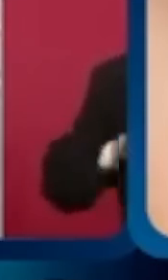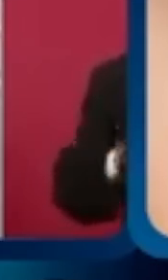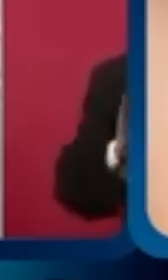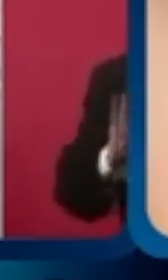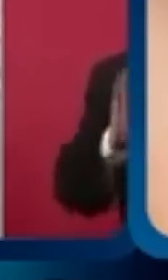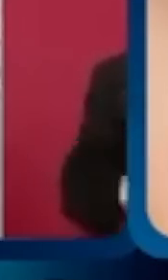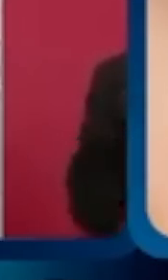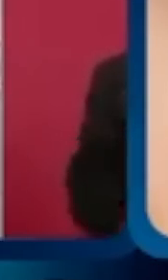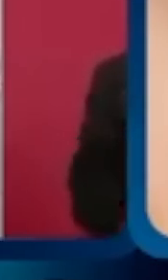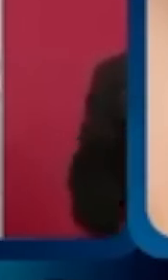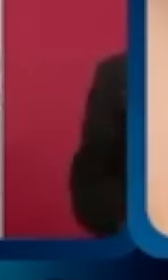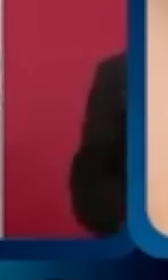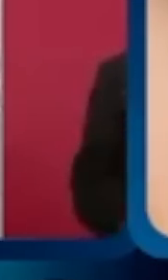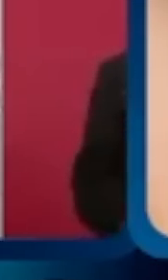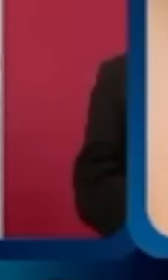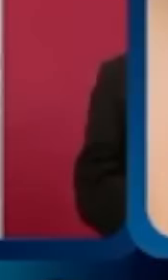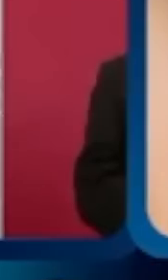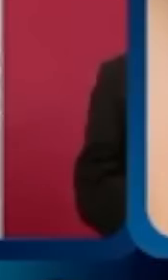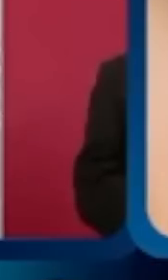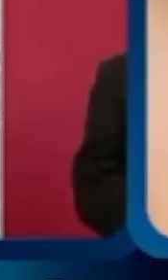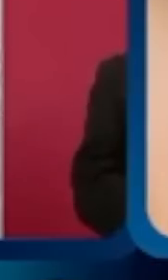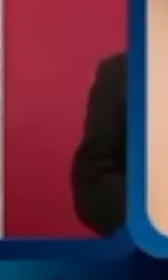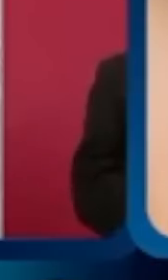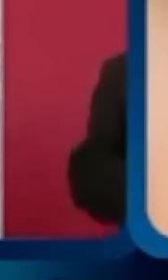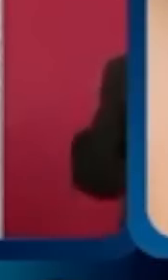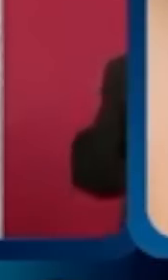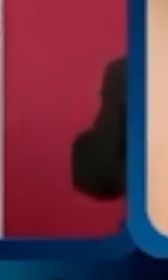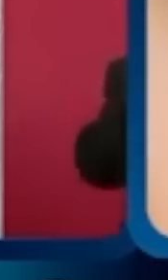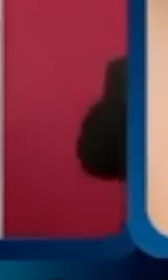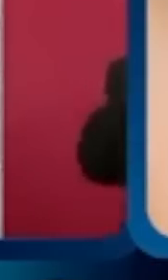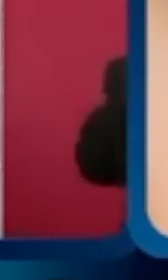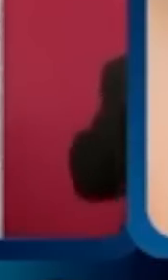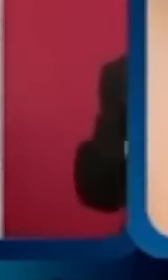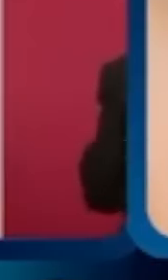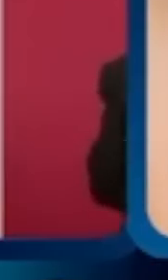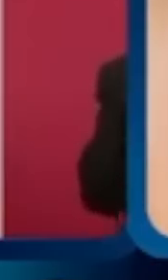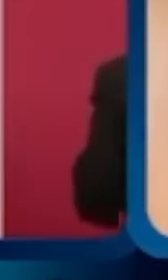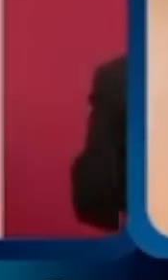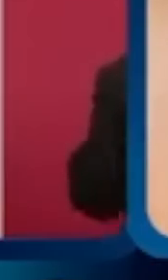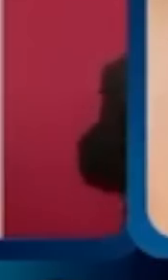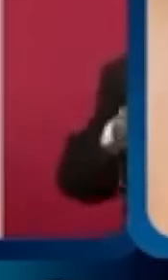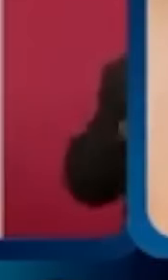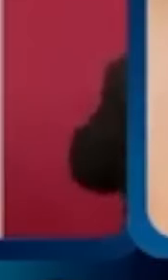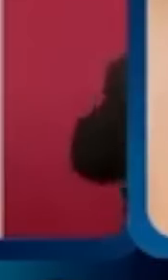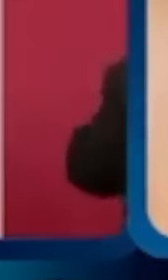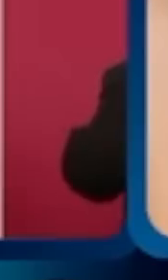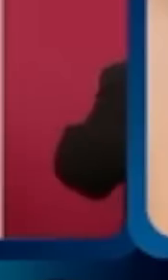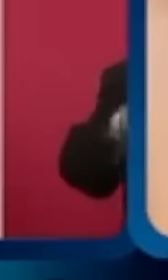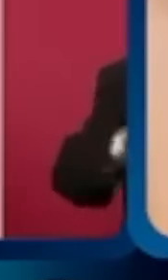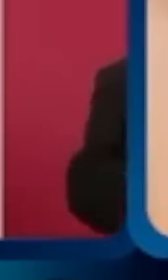20 25 o 30 años esto es importante recalcarlo y para que se pueda mantener un movimiento así